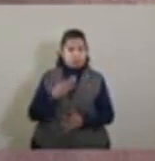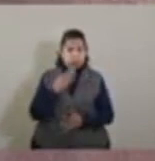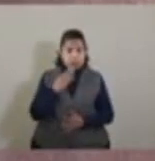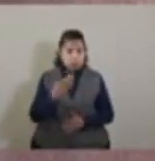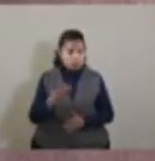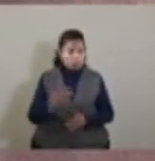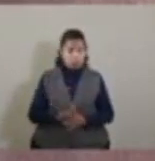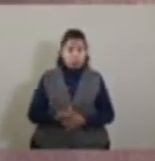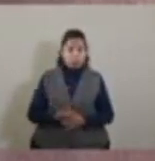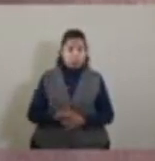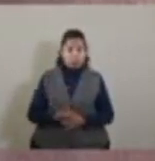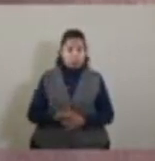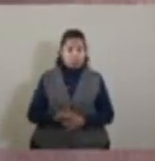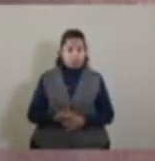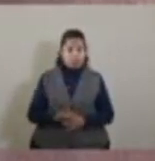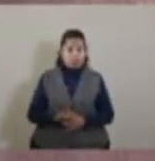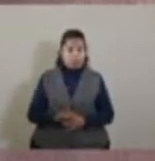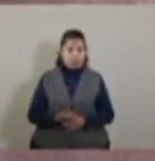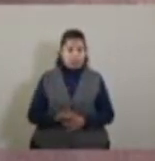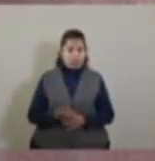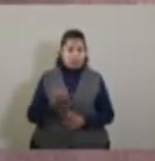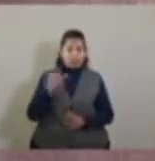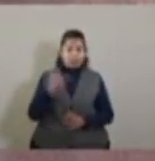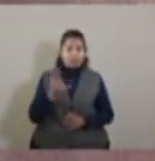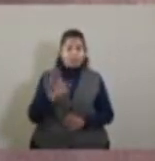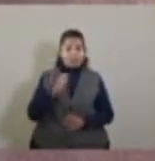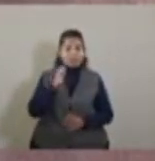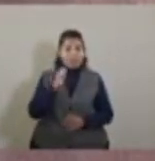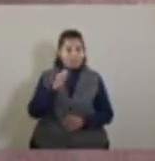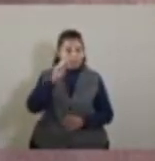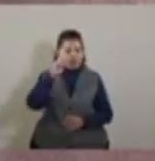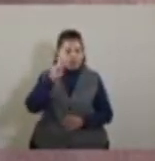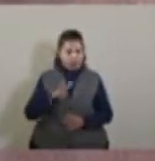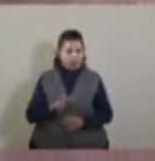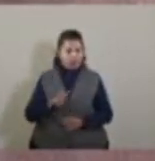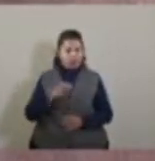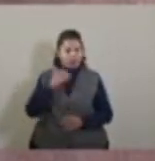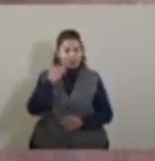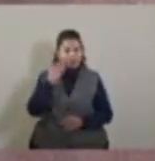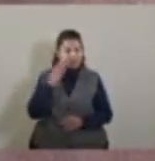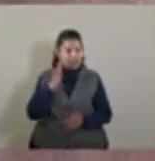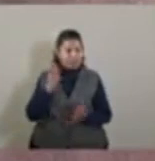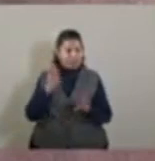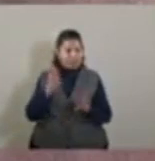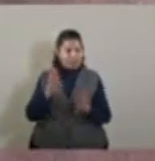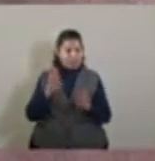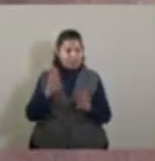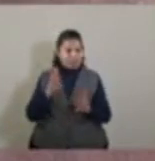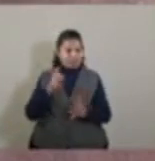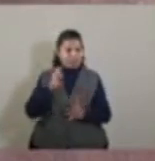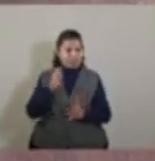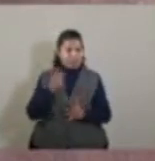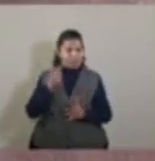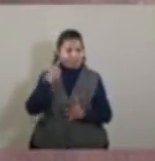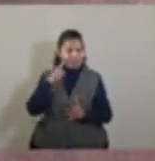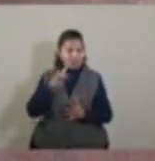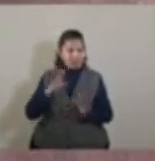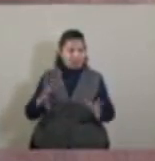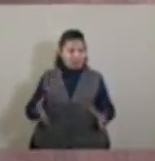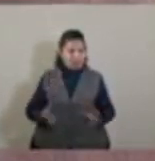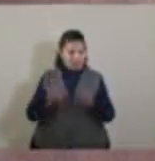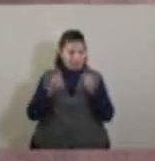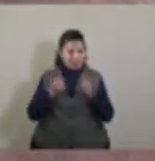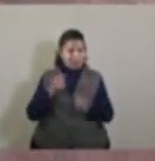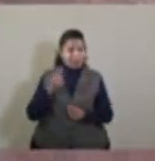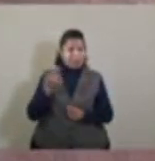1987. Después pasó al Partido de la Revolución Democrática cuando se dio el Monrealazo, movimiento mediante el cual Ricardo Monreal dejó el